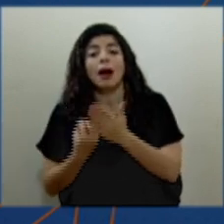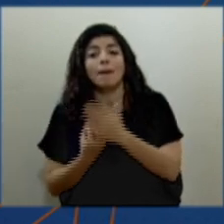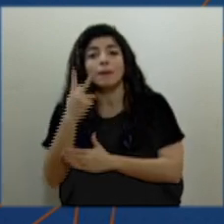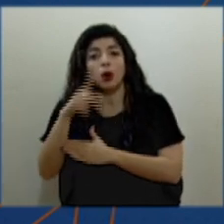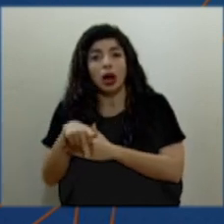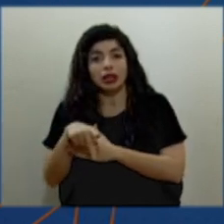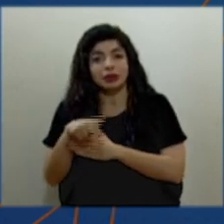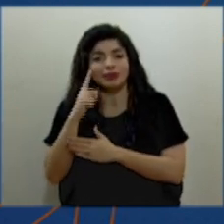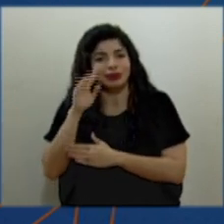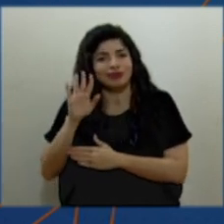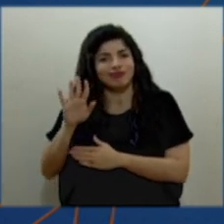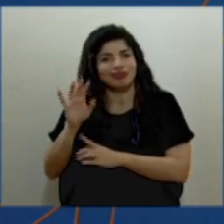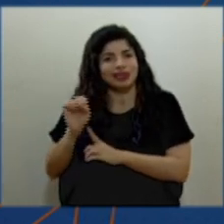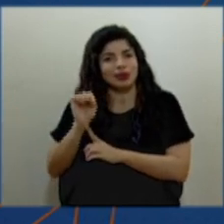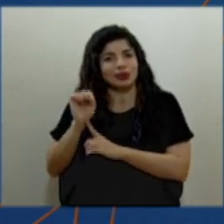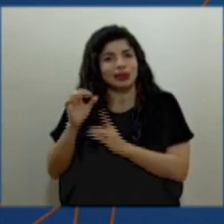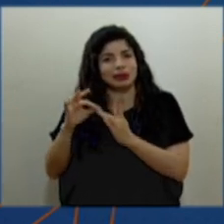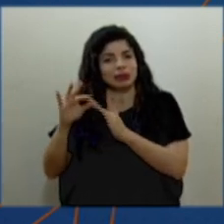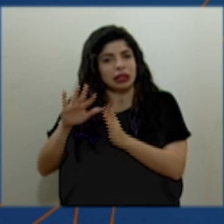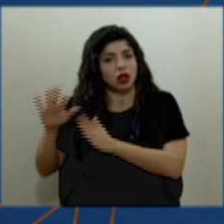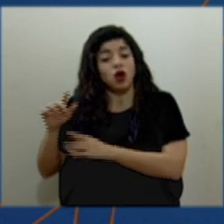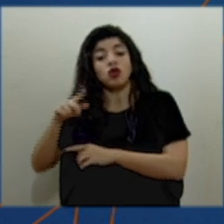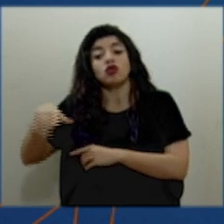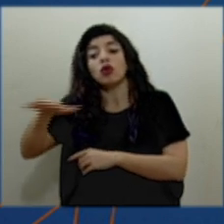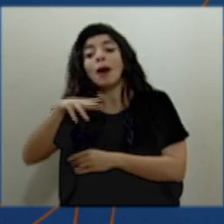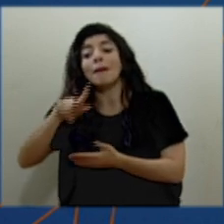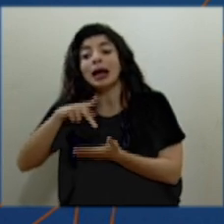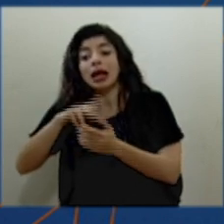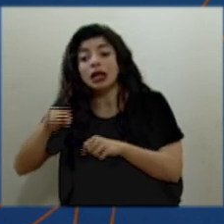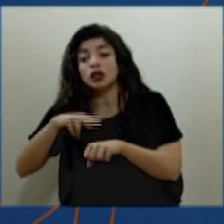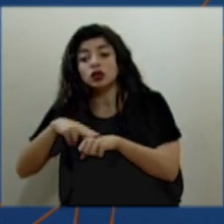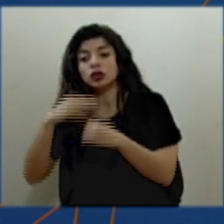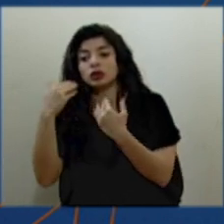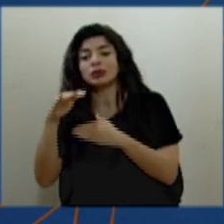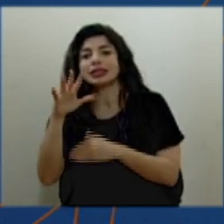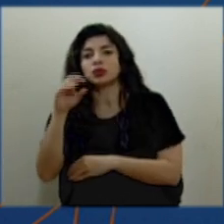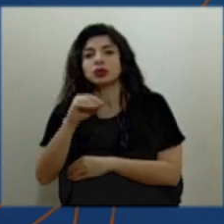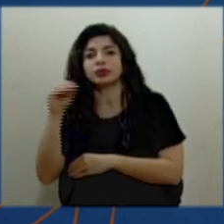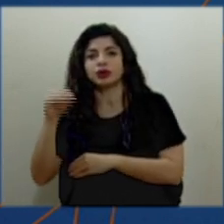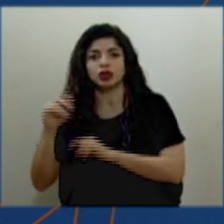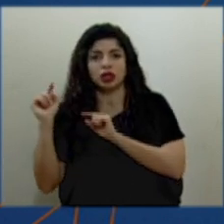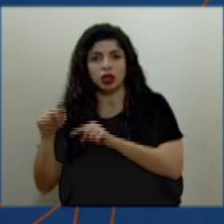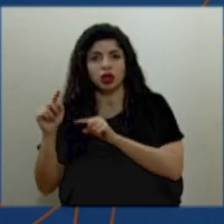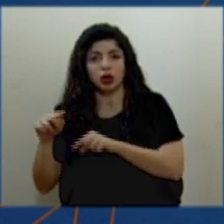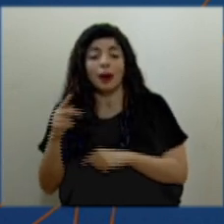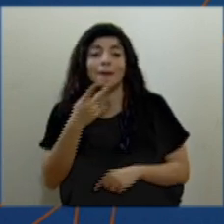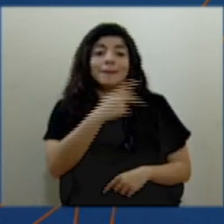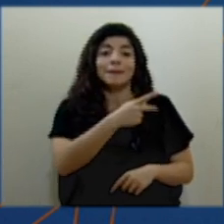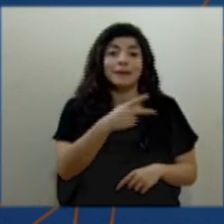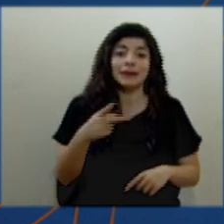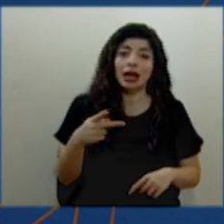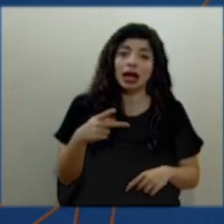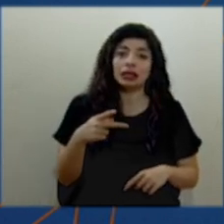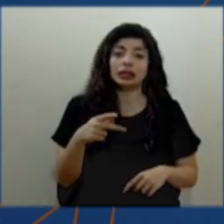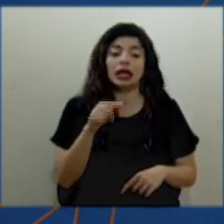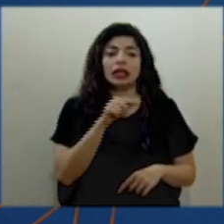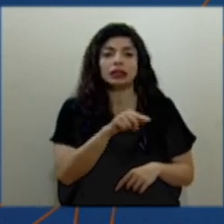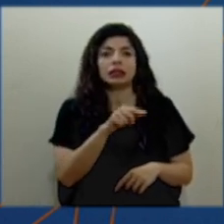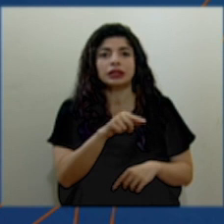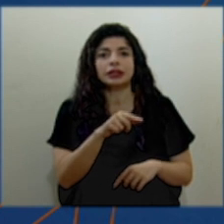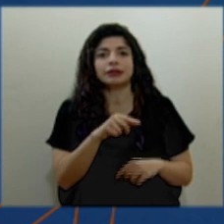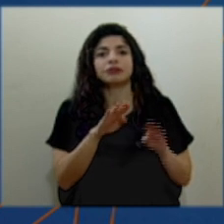Poás, por una situación particular, funcionarán a un 50% de la capacidad y las playas